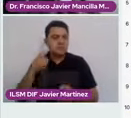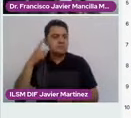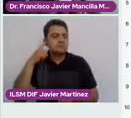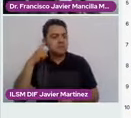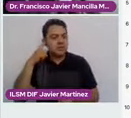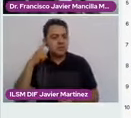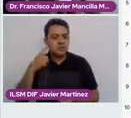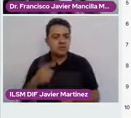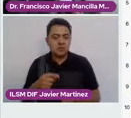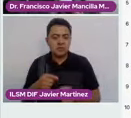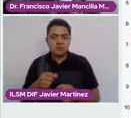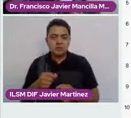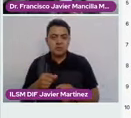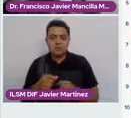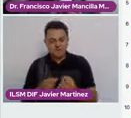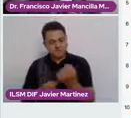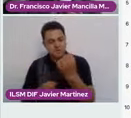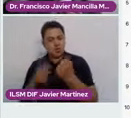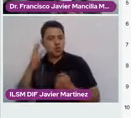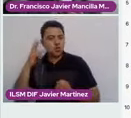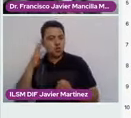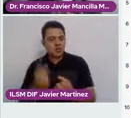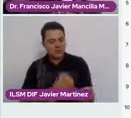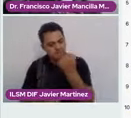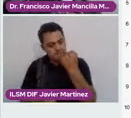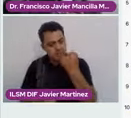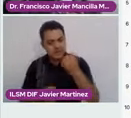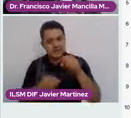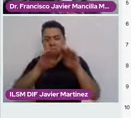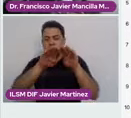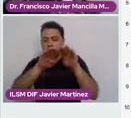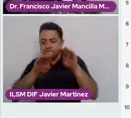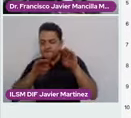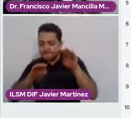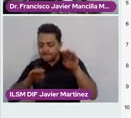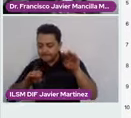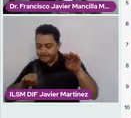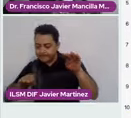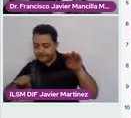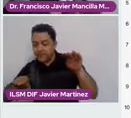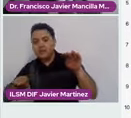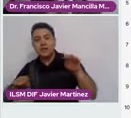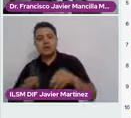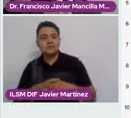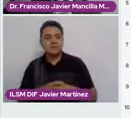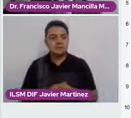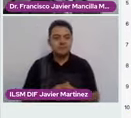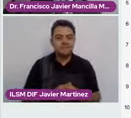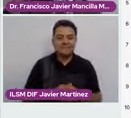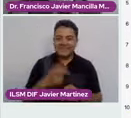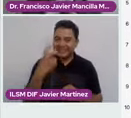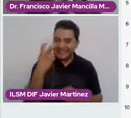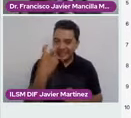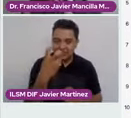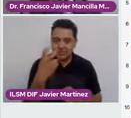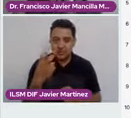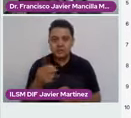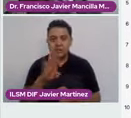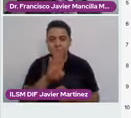base y las frecuencias graves hacia el helicotrema o el centro de la cóclea, ¿sí? Esta es una